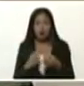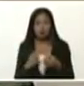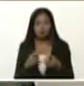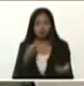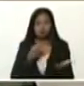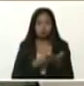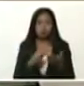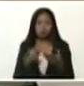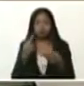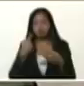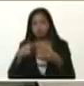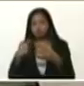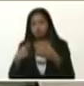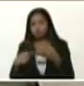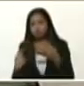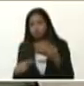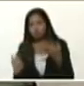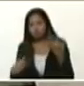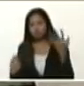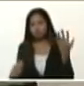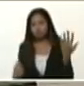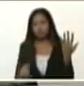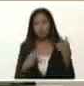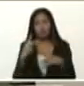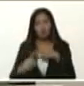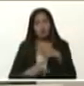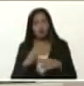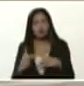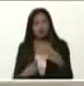caso minerales, en este caso la producción